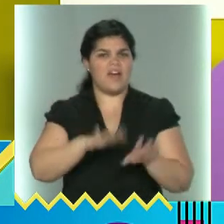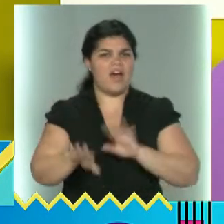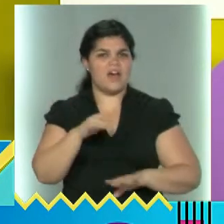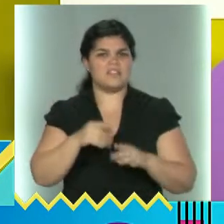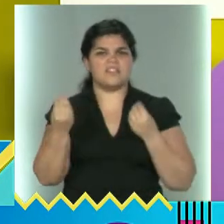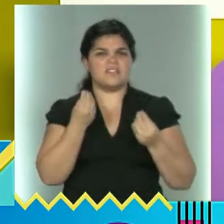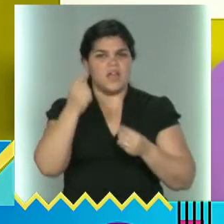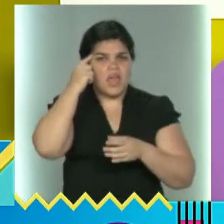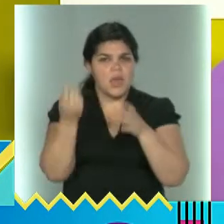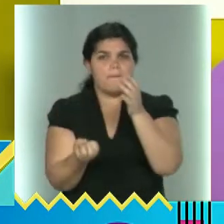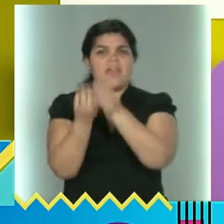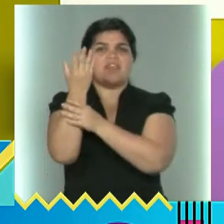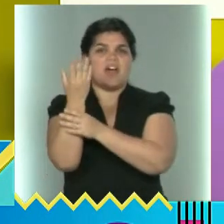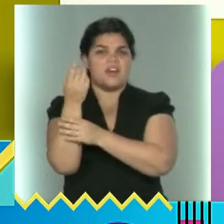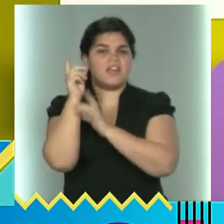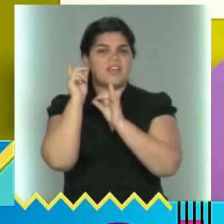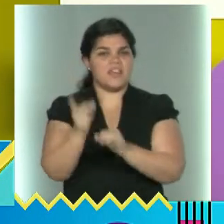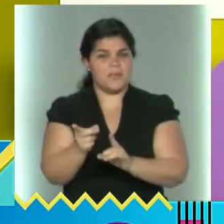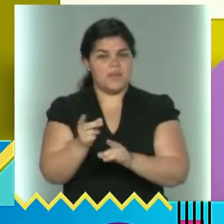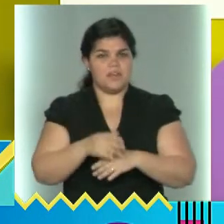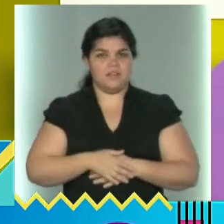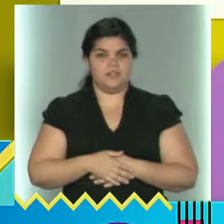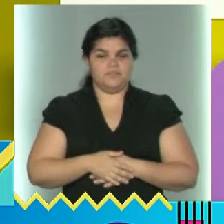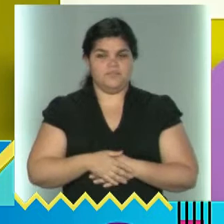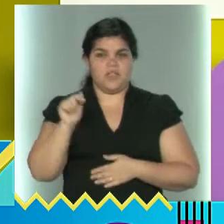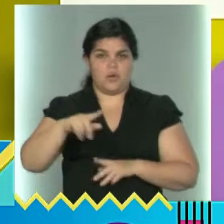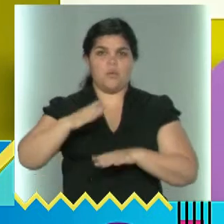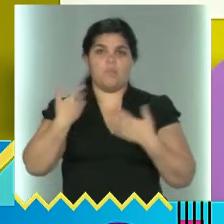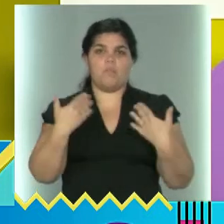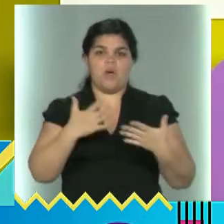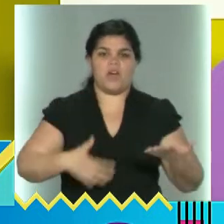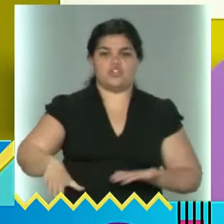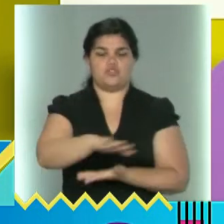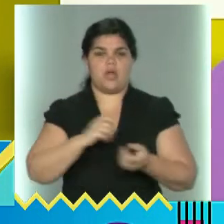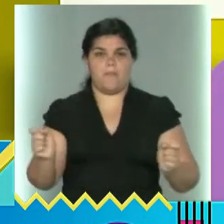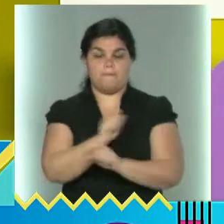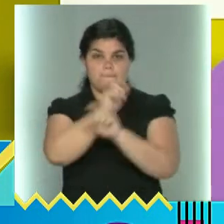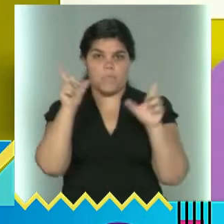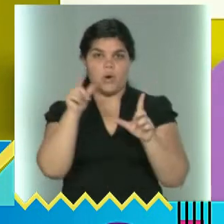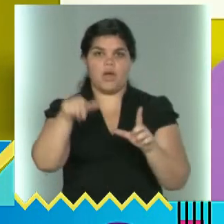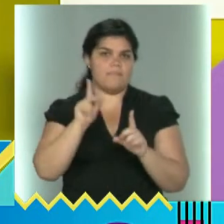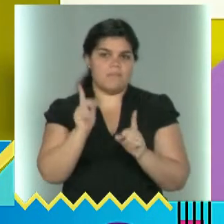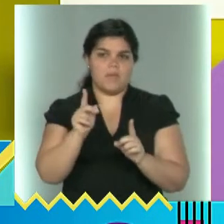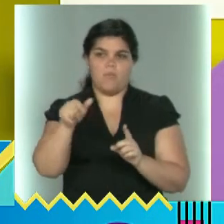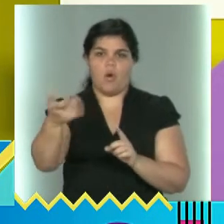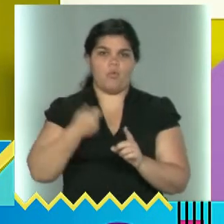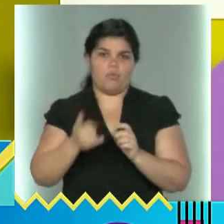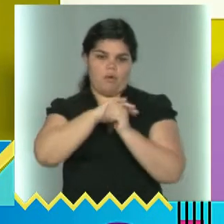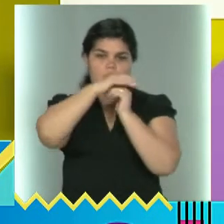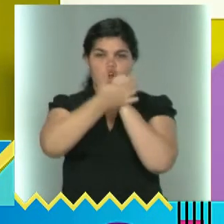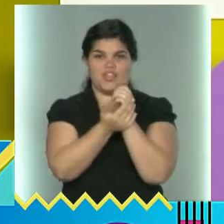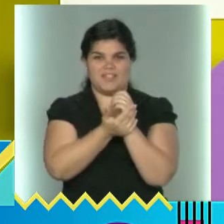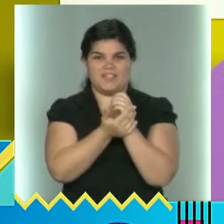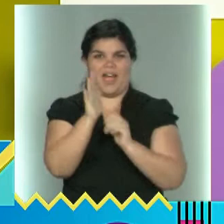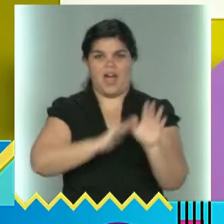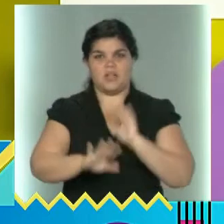ser inventor y para intentar generar un impacto, ¿no?, social. Esto que tiene que ver con prótesis, como lo decíamos. Y bueno, contanos un